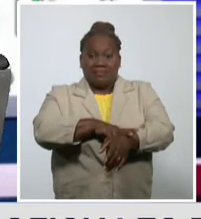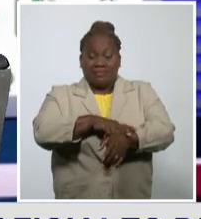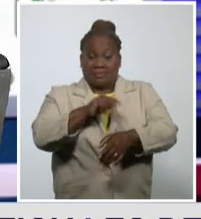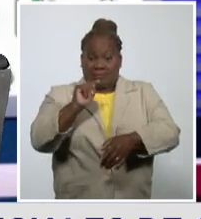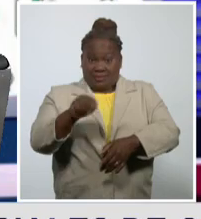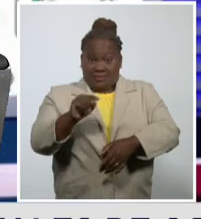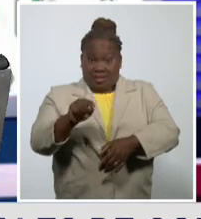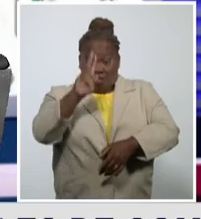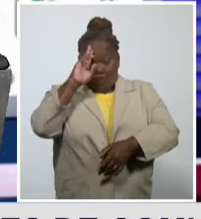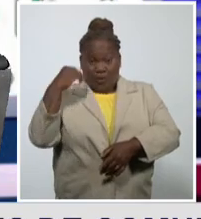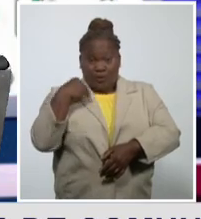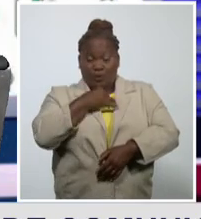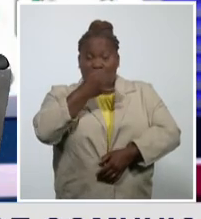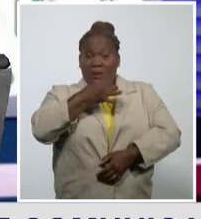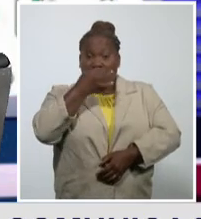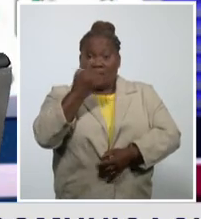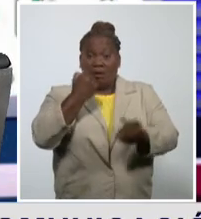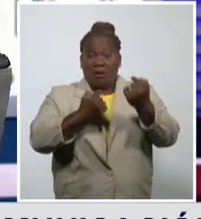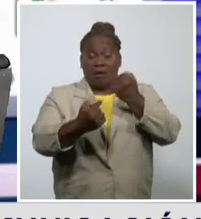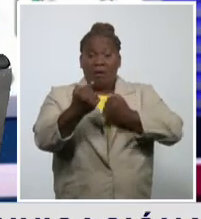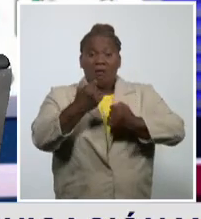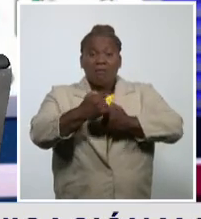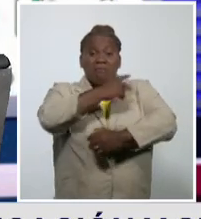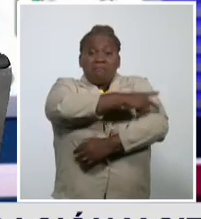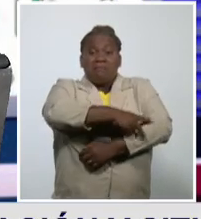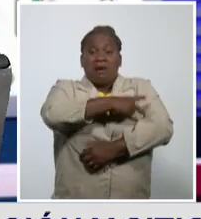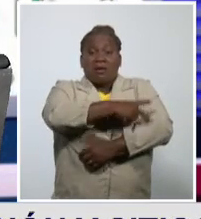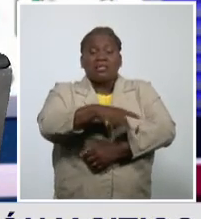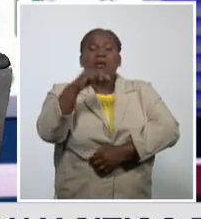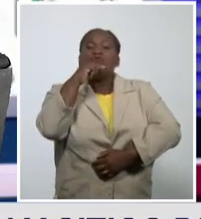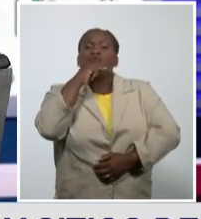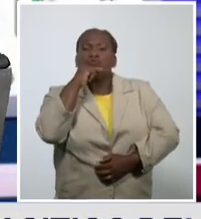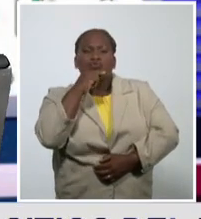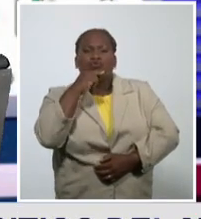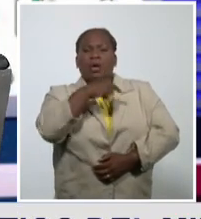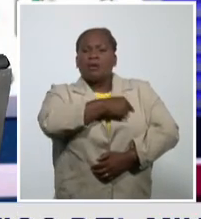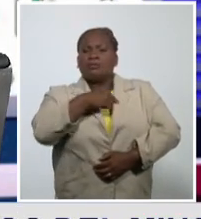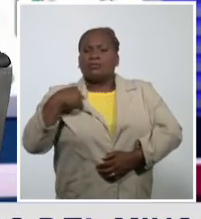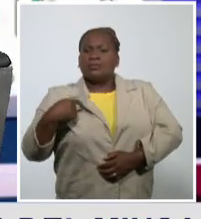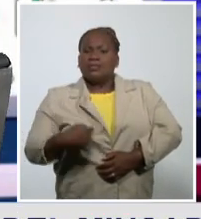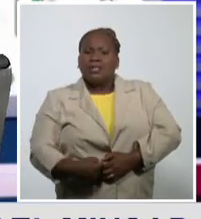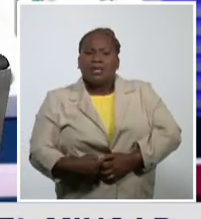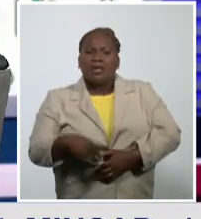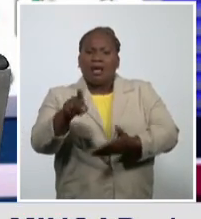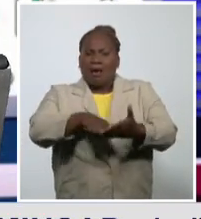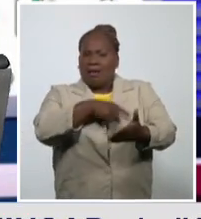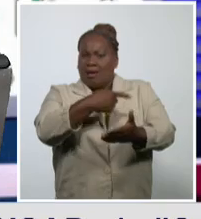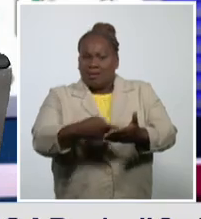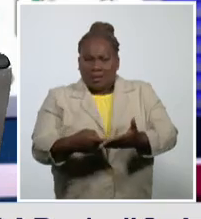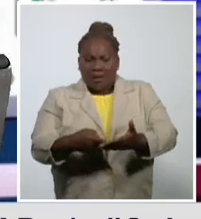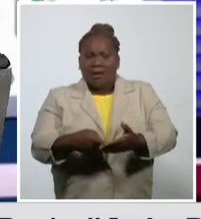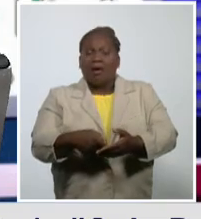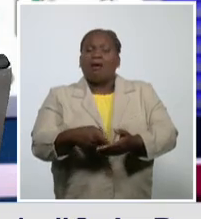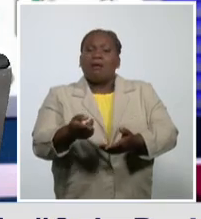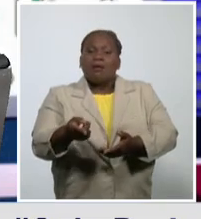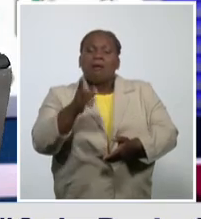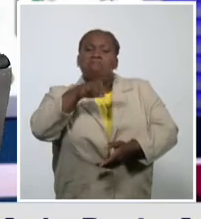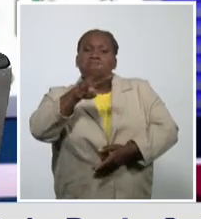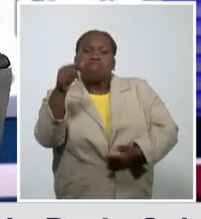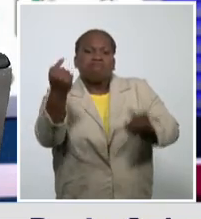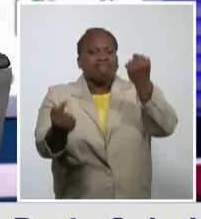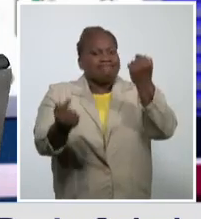ha destacado que hay naciones, grandes naciones como Rusia, China, Reino Unido e Inglaterra que buscan alguna alternativa,